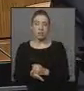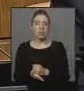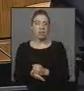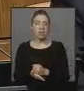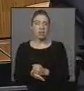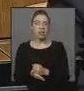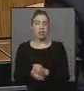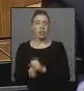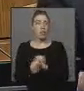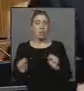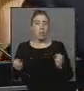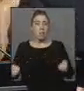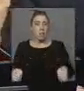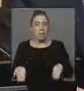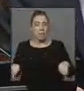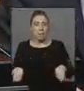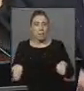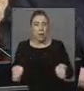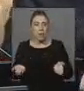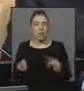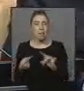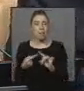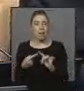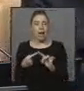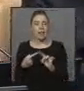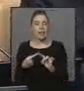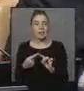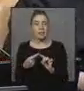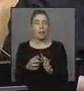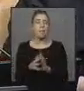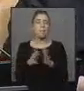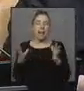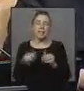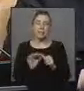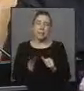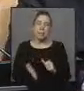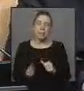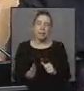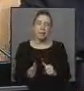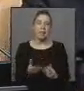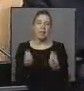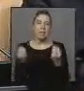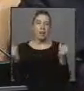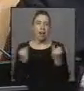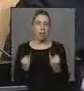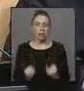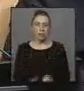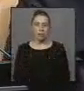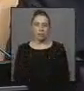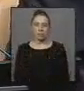en poder promover una participación mucho más activa, mucho más eficiente.